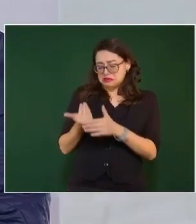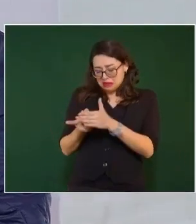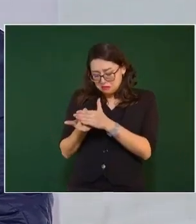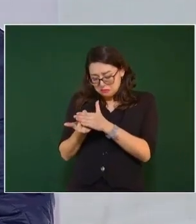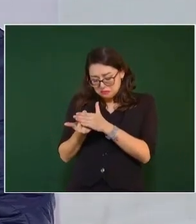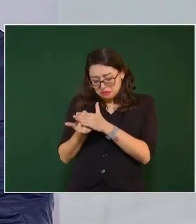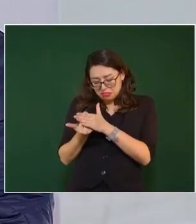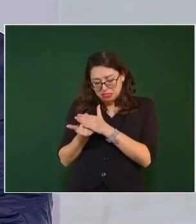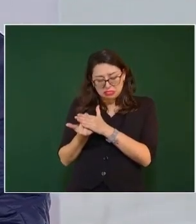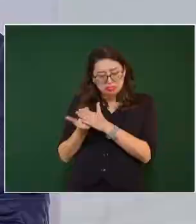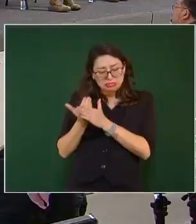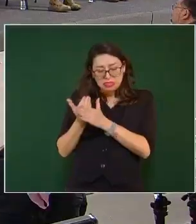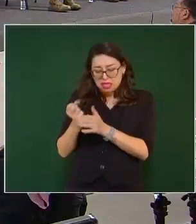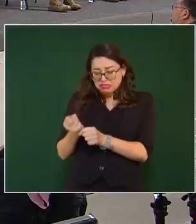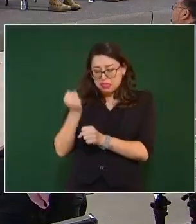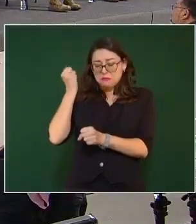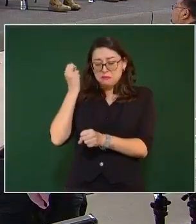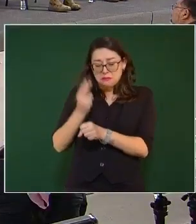estuviese